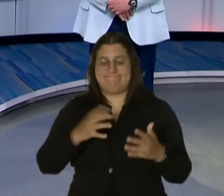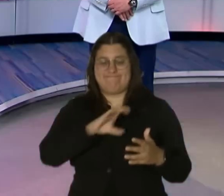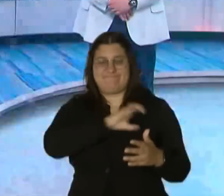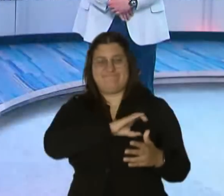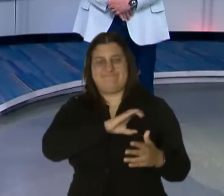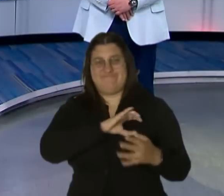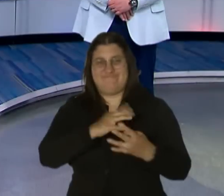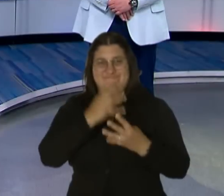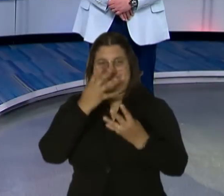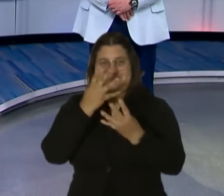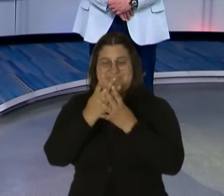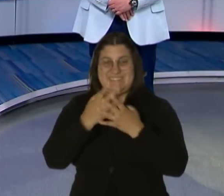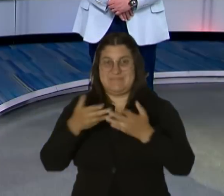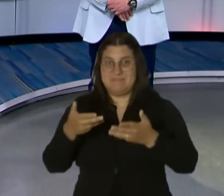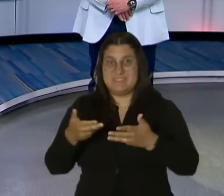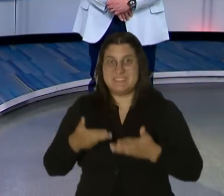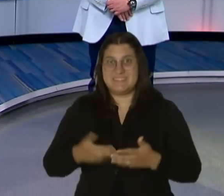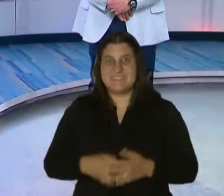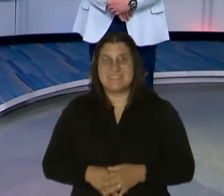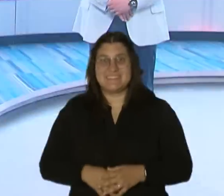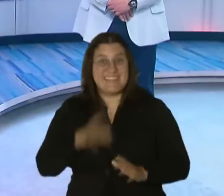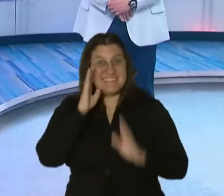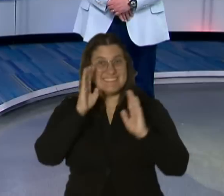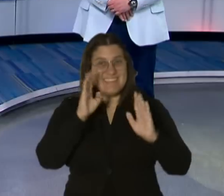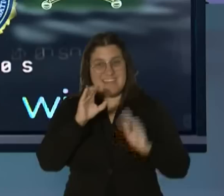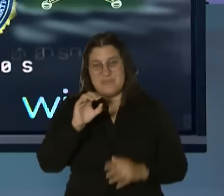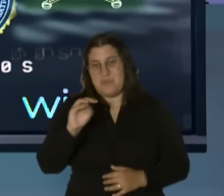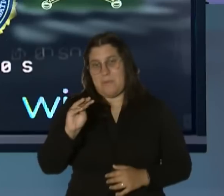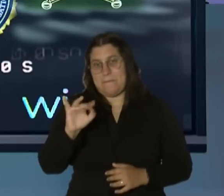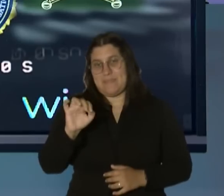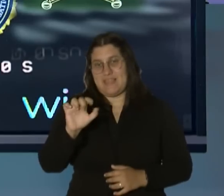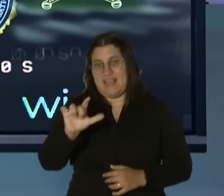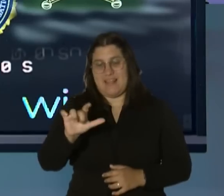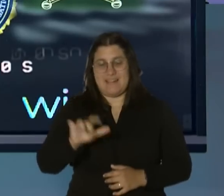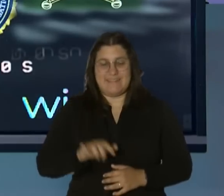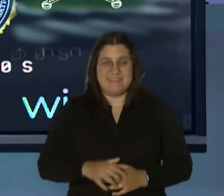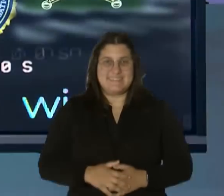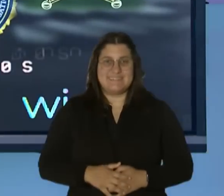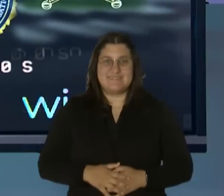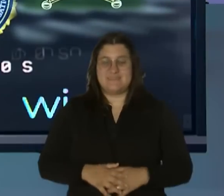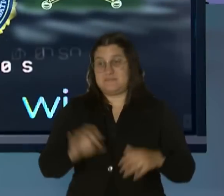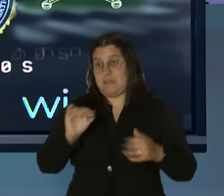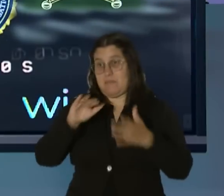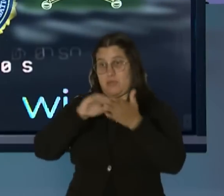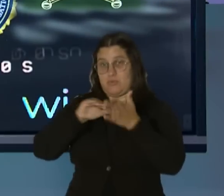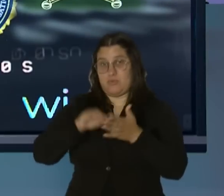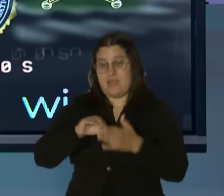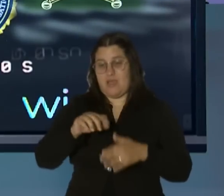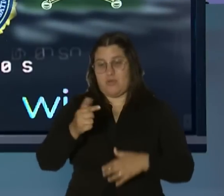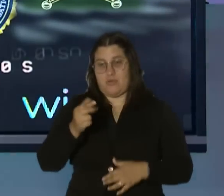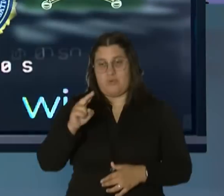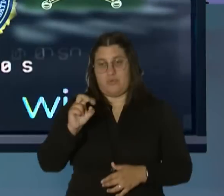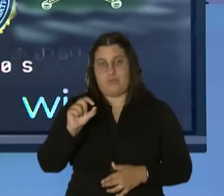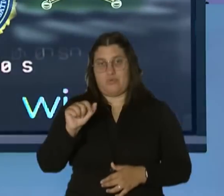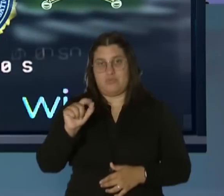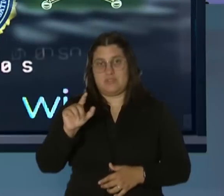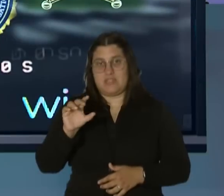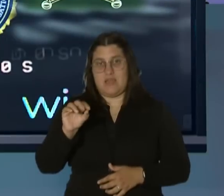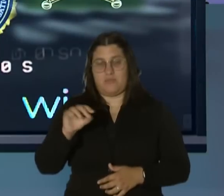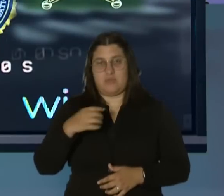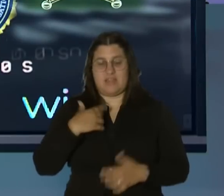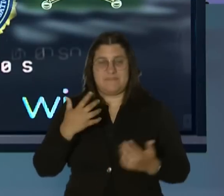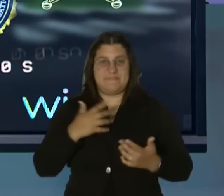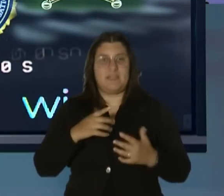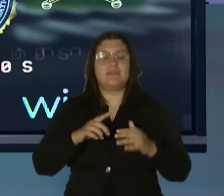eso no quepa menor duda. Los Saludos, Miguel. También queremos excusar a Gustavo Rodríguez, supervisor de Tax Force de